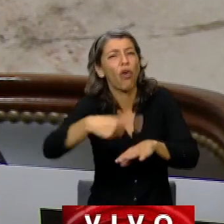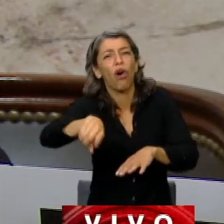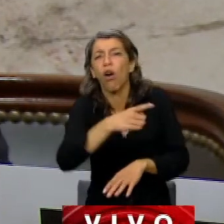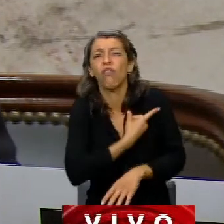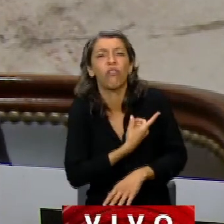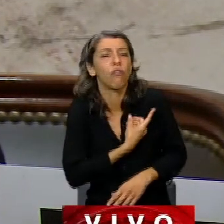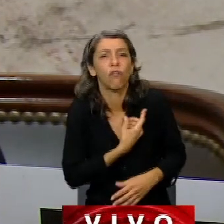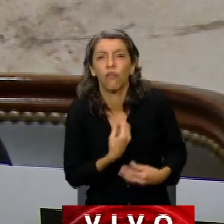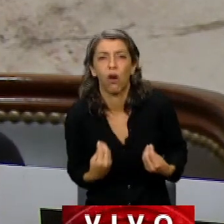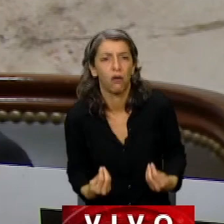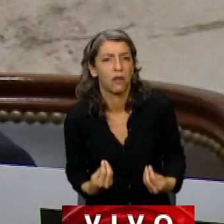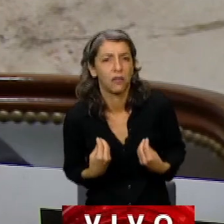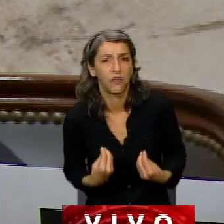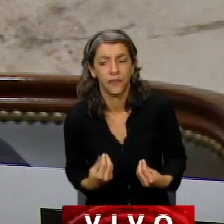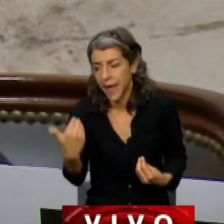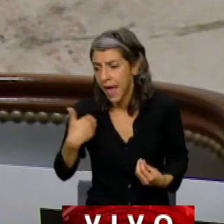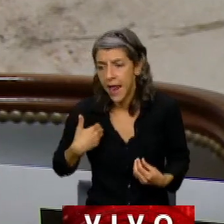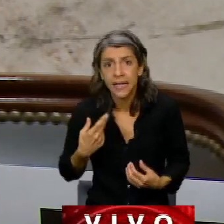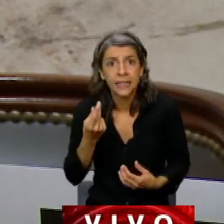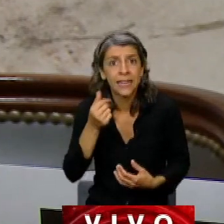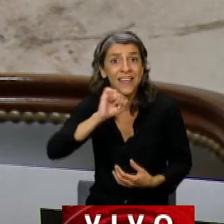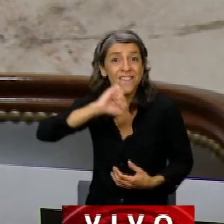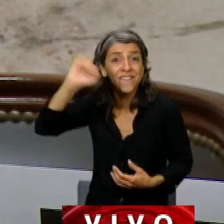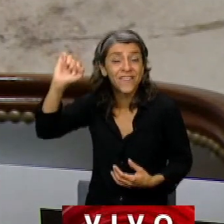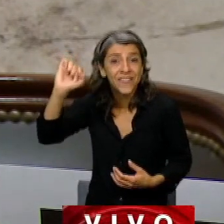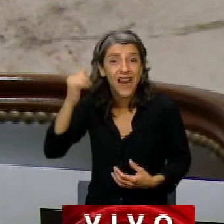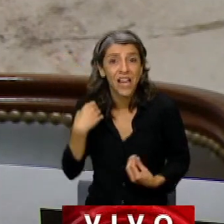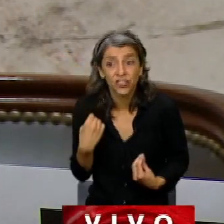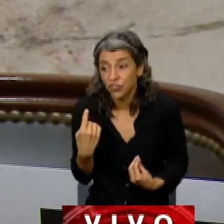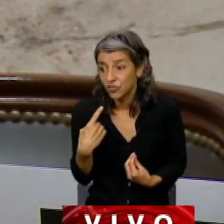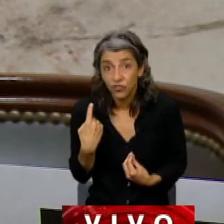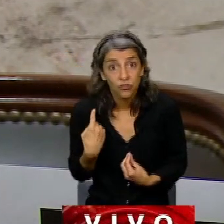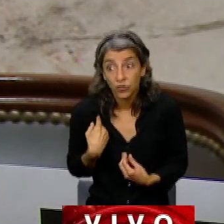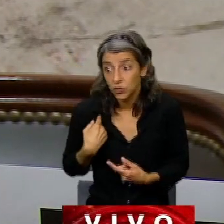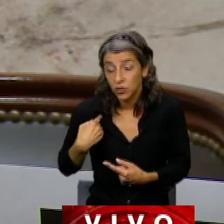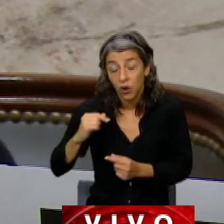decir, la inflación en Argentina vive continuamente acelerándose.